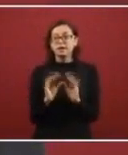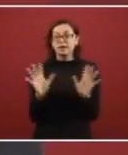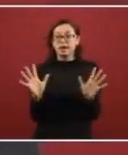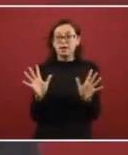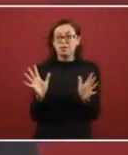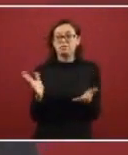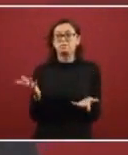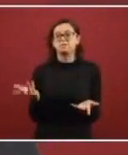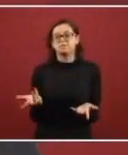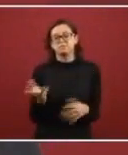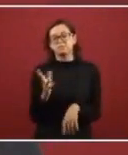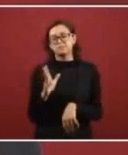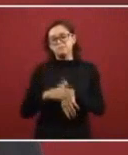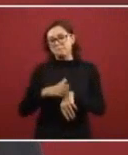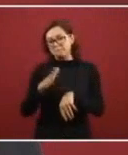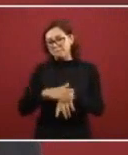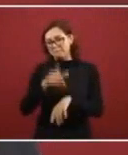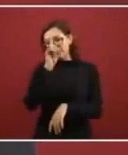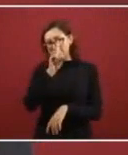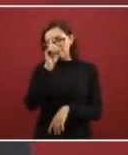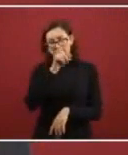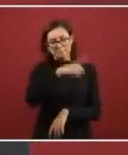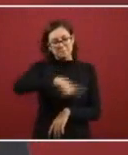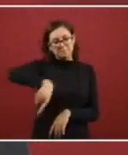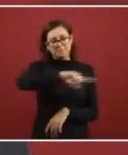recomiendan los expertos,